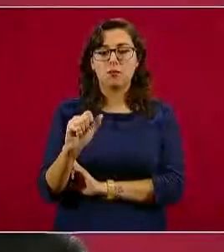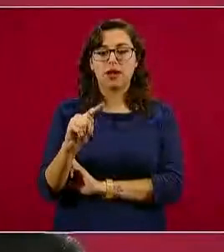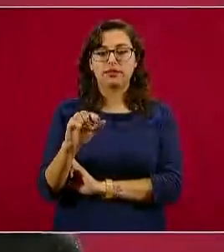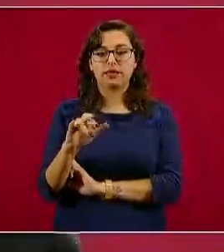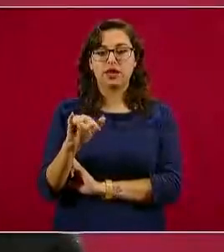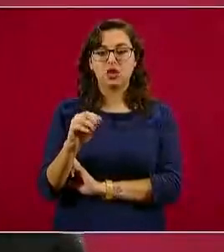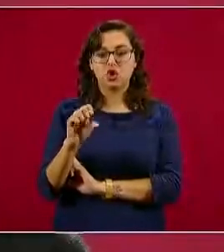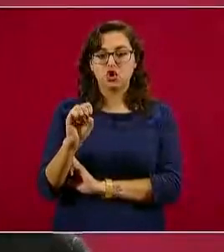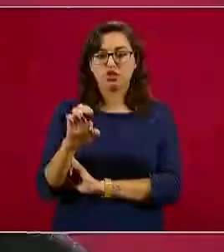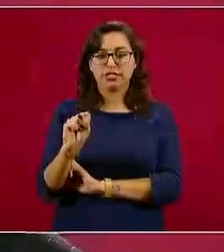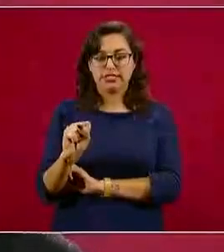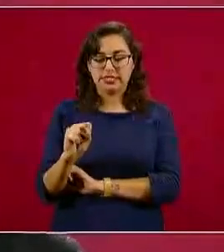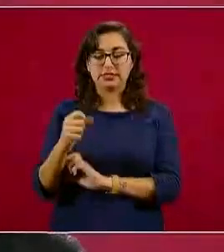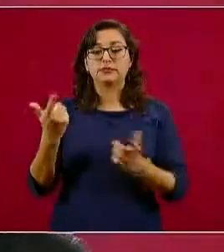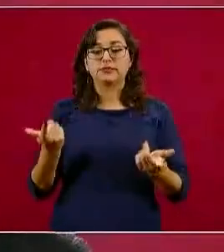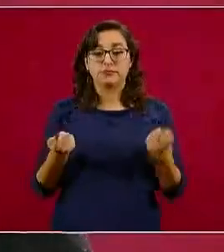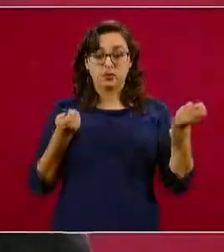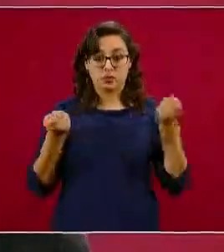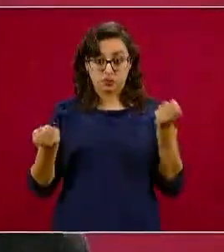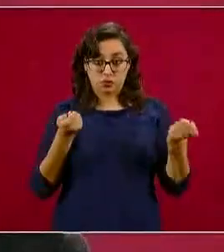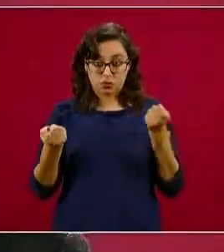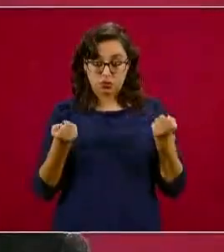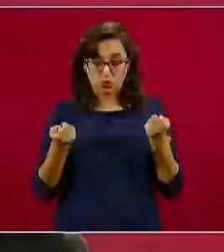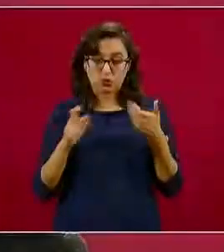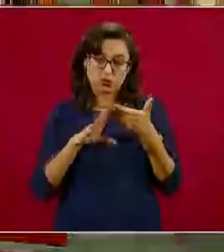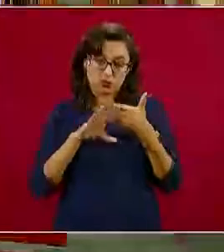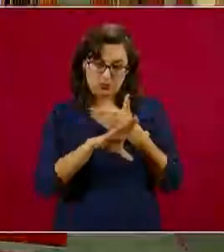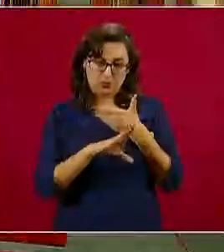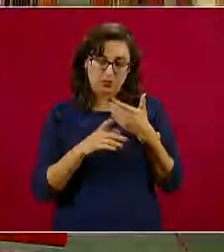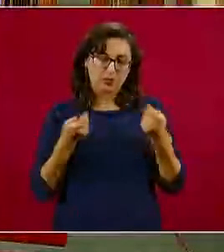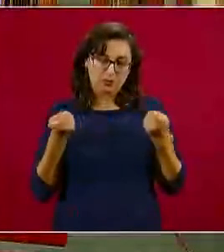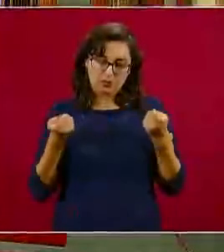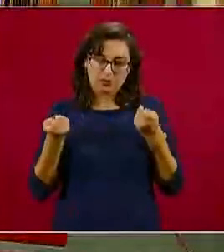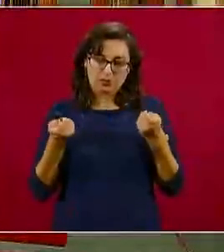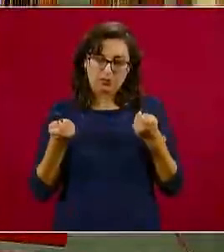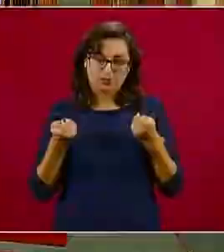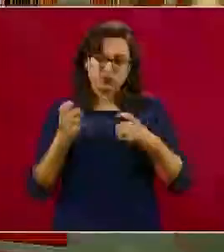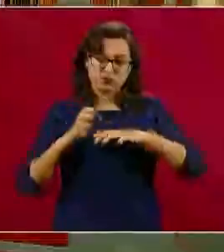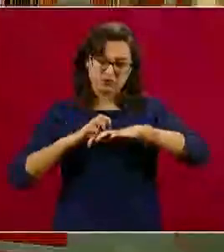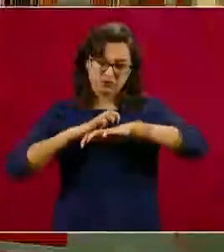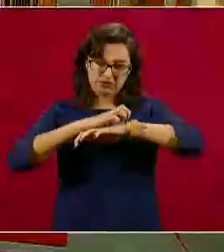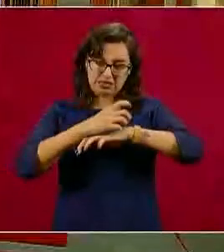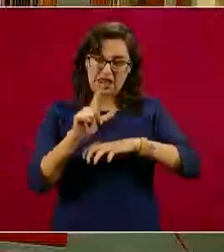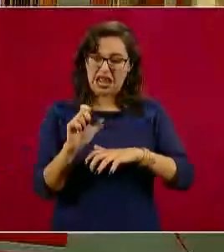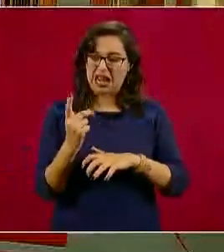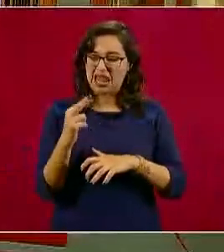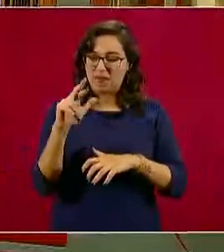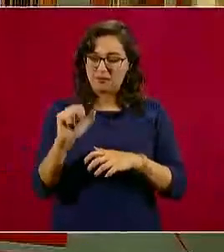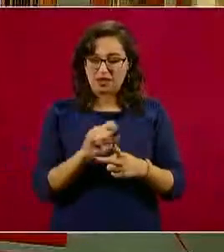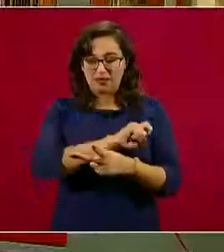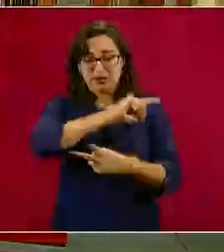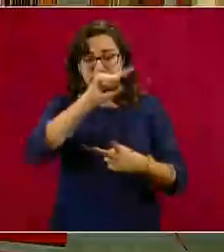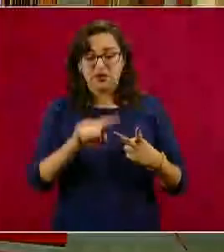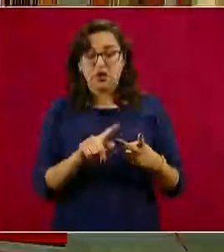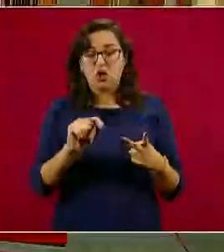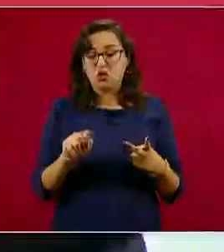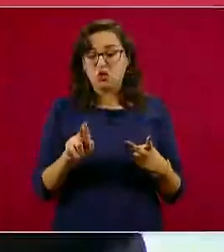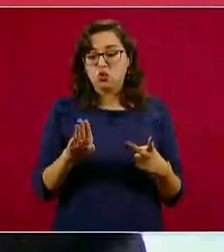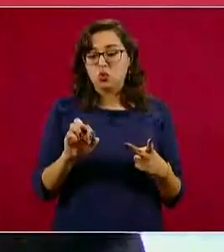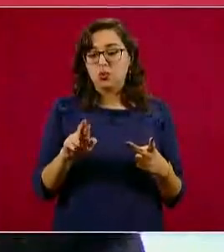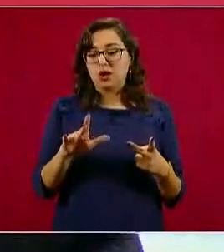lepra, o el control de lepra, no tanto la prevención, y la tuberculosis. Hace unos pocos días vino la